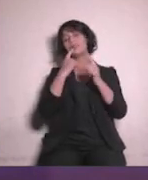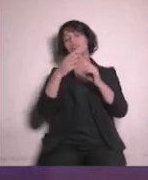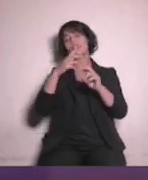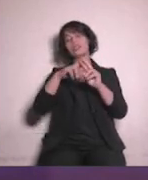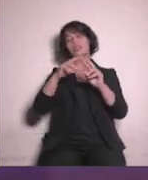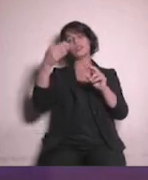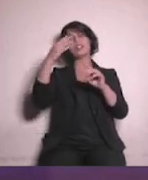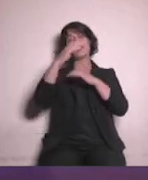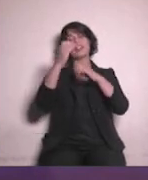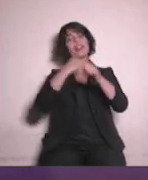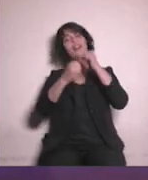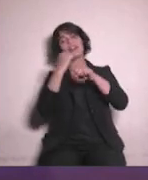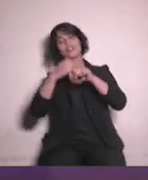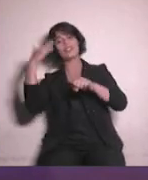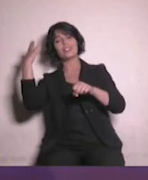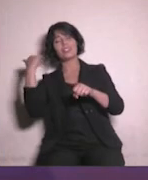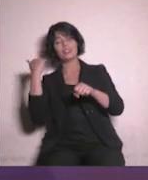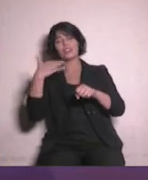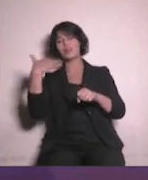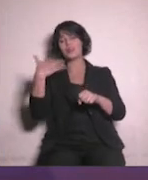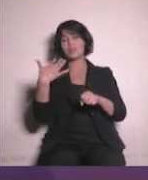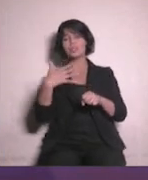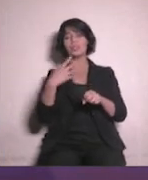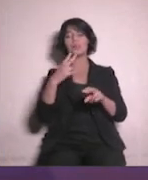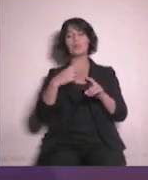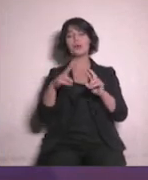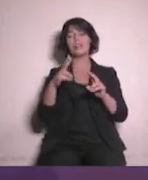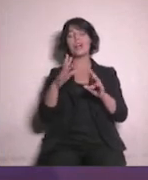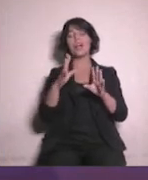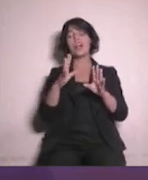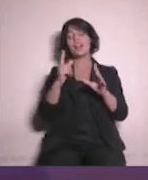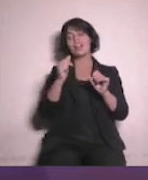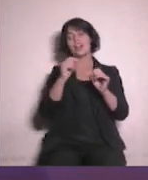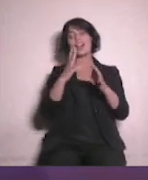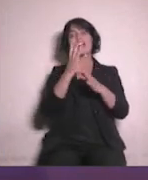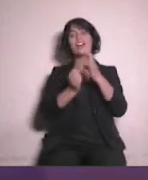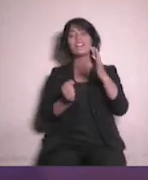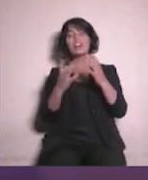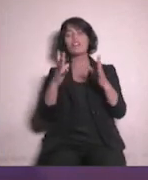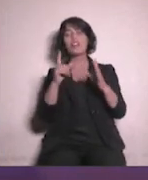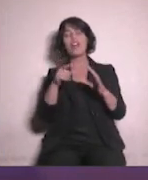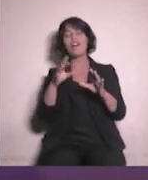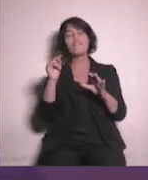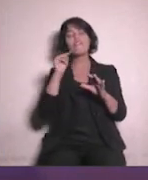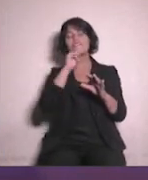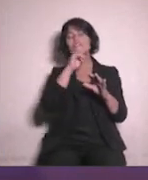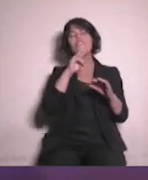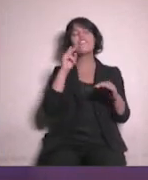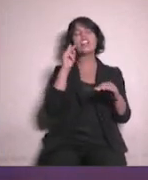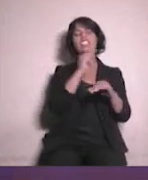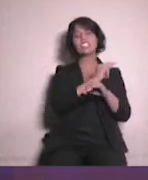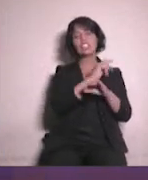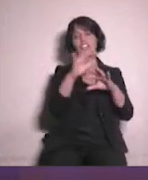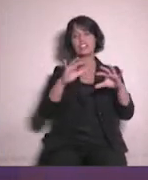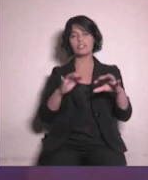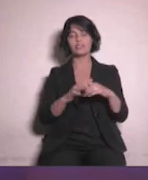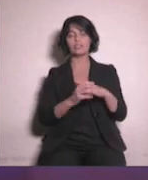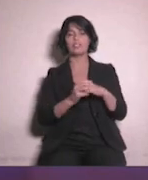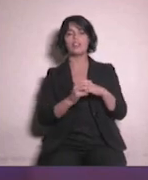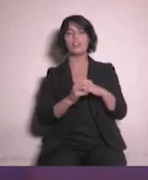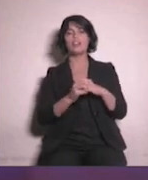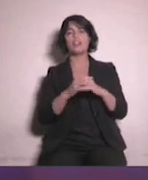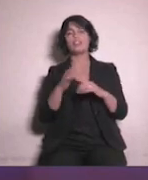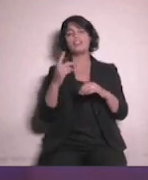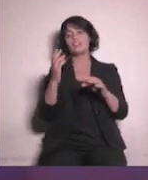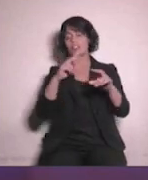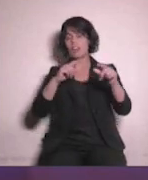son herramientas valiosas para desvirtuar mitos y falsedades que condicionan la evaluación objetiva del trabajo que realizamos como